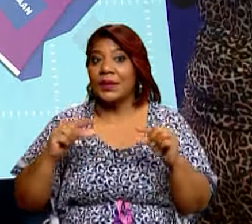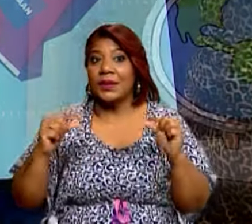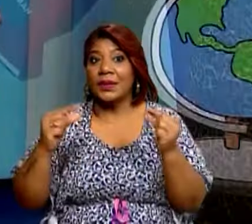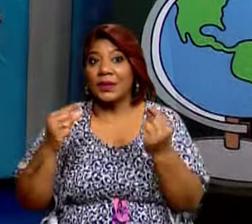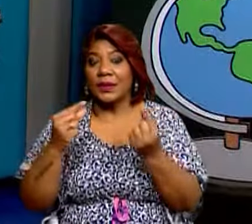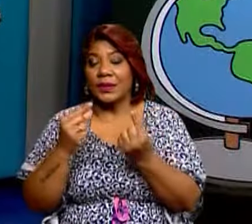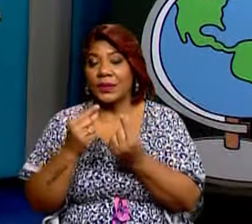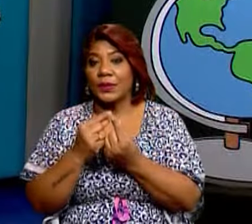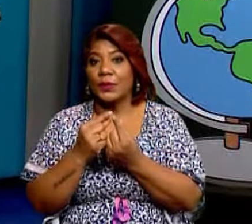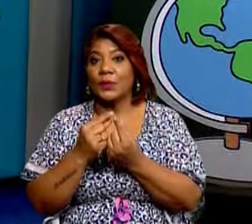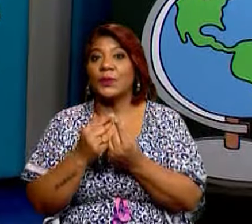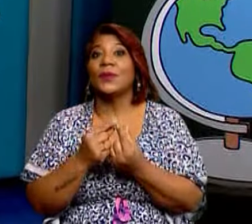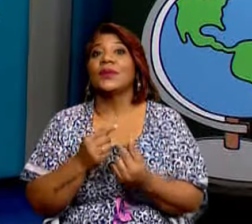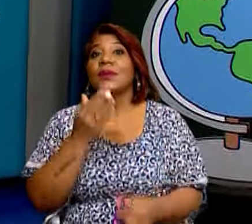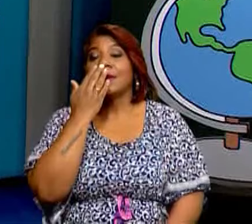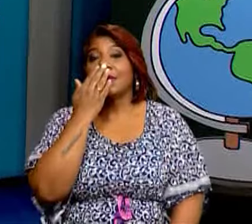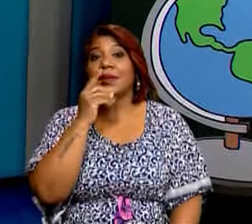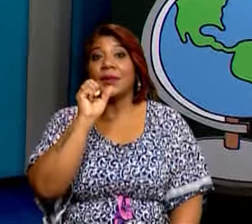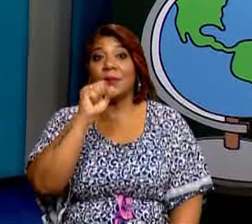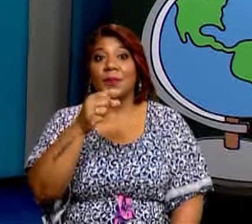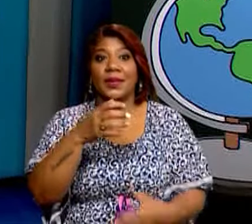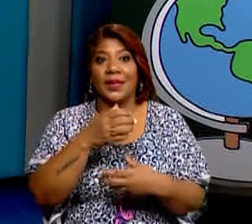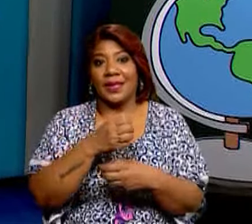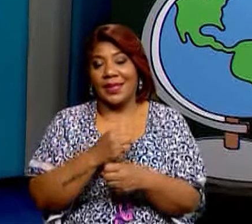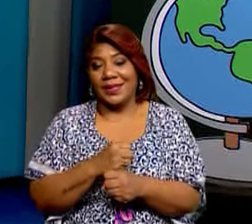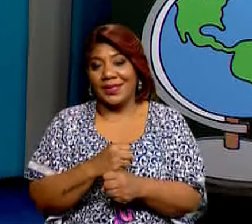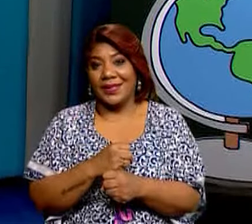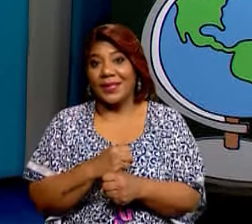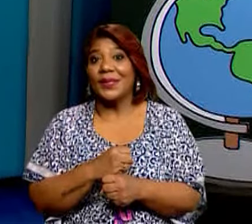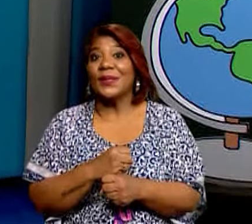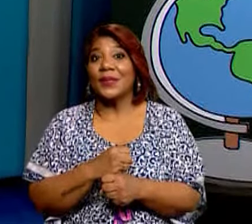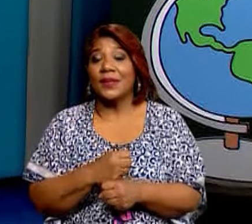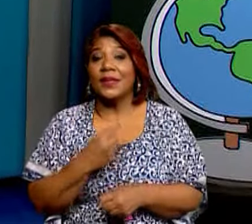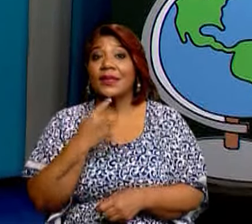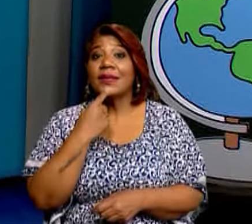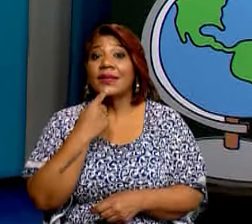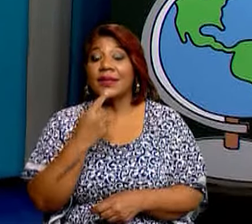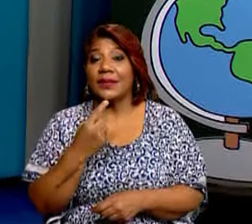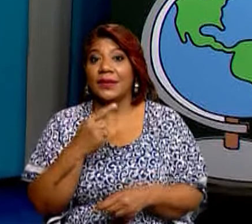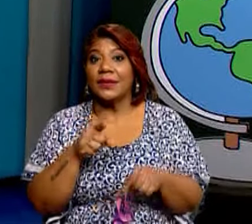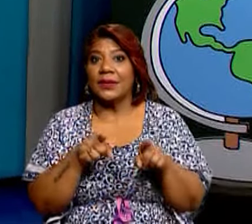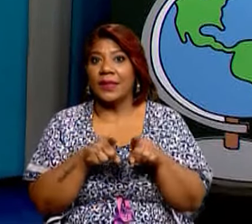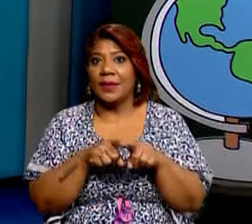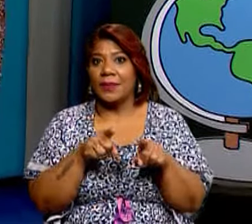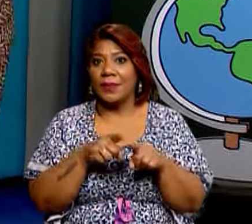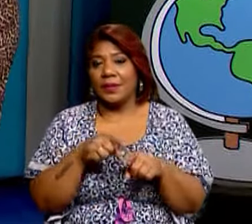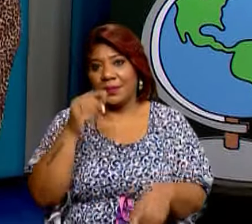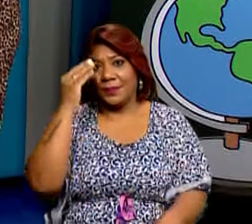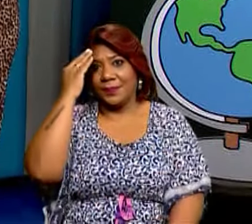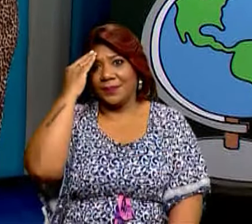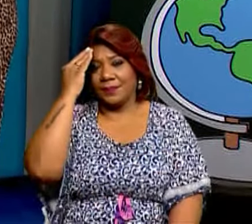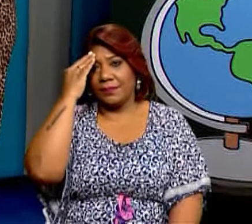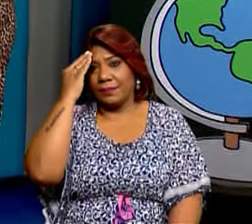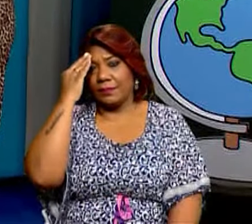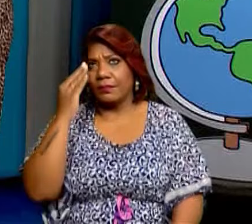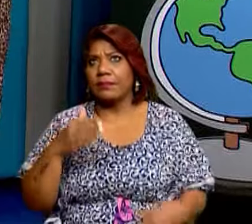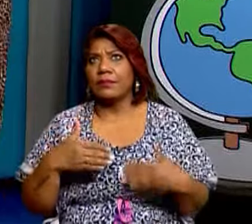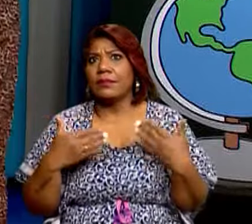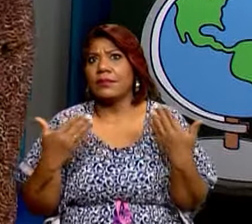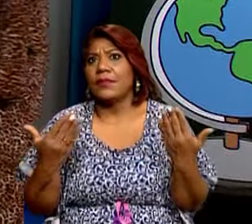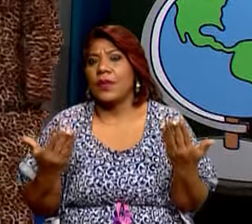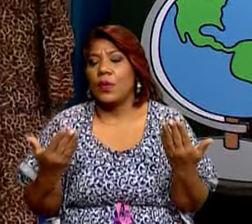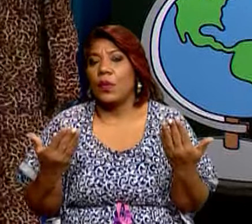para que después puedas armarlo. También te sirve para orientarte. Por ejemplo, aquí